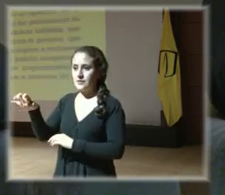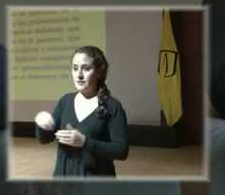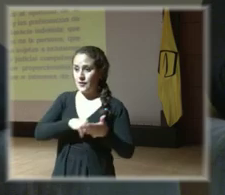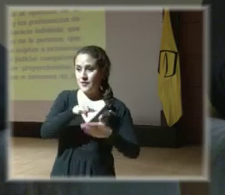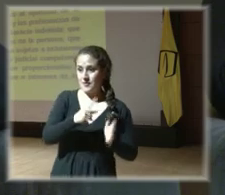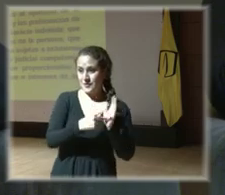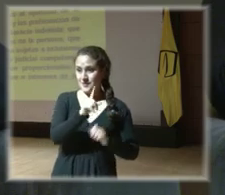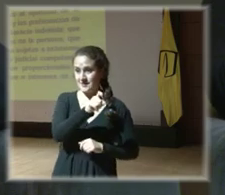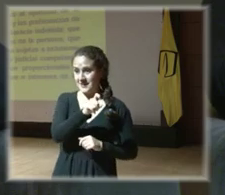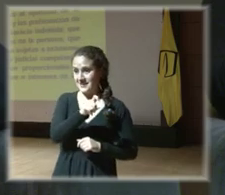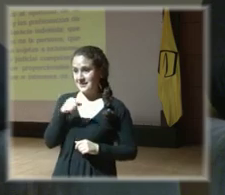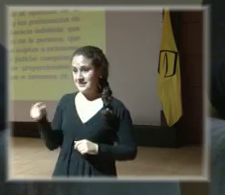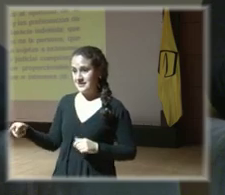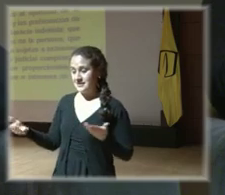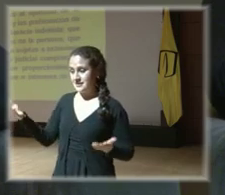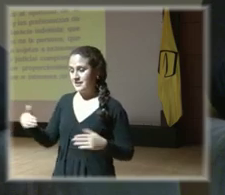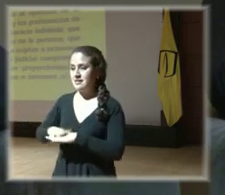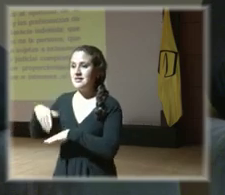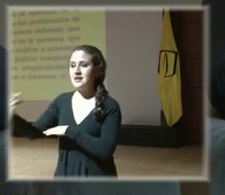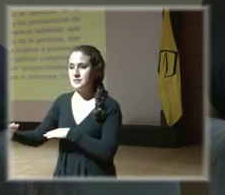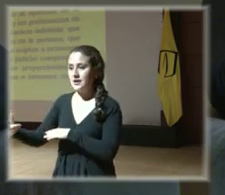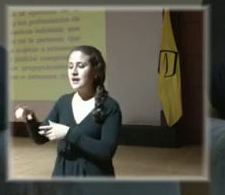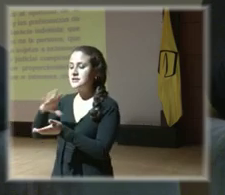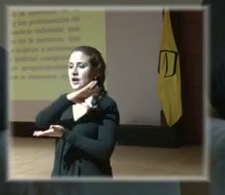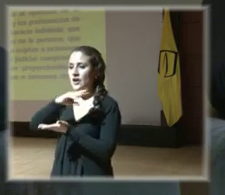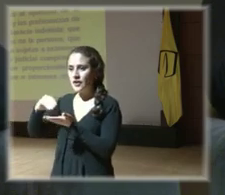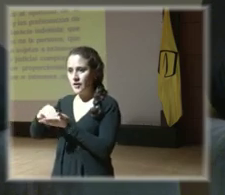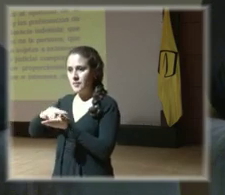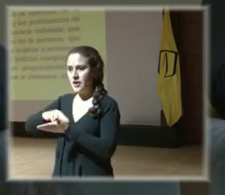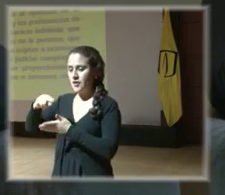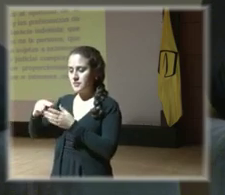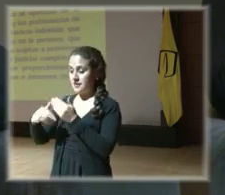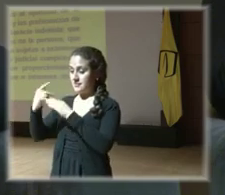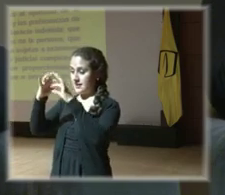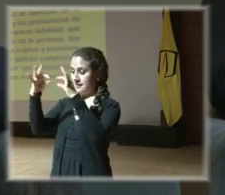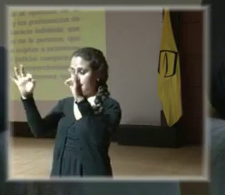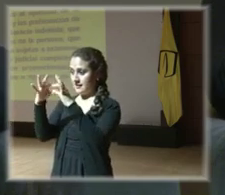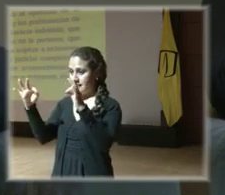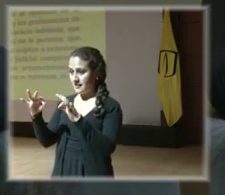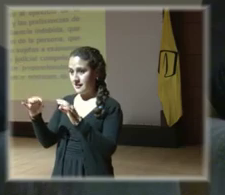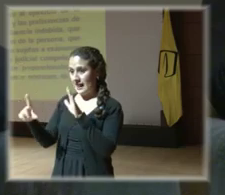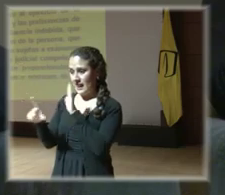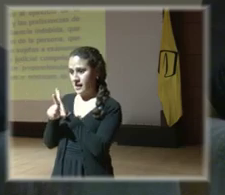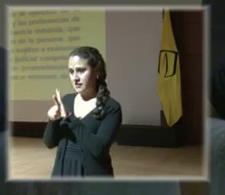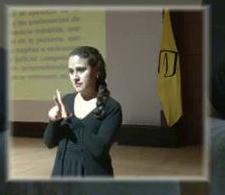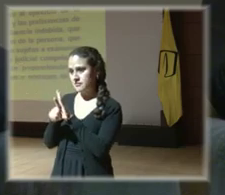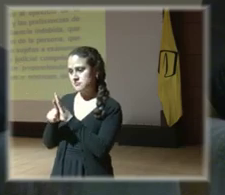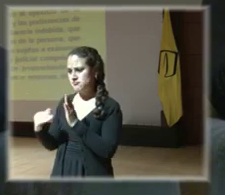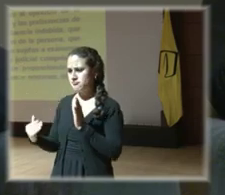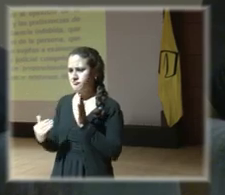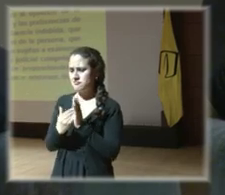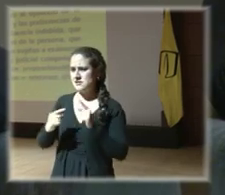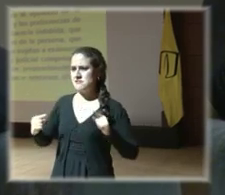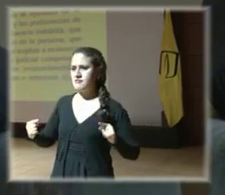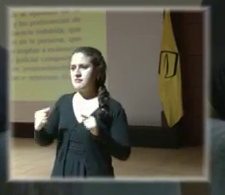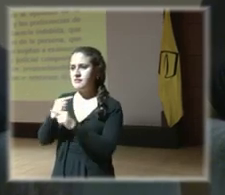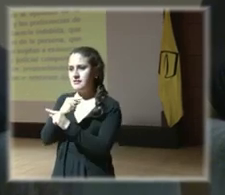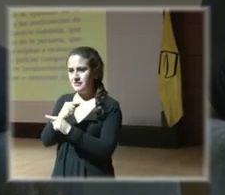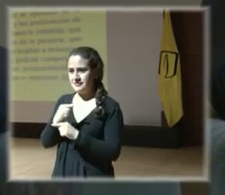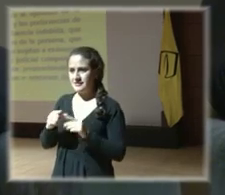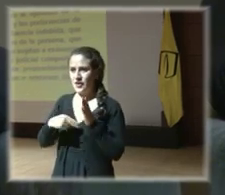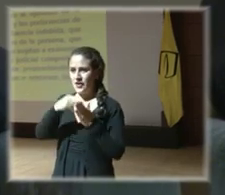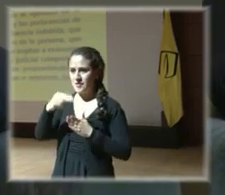copia textualmente los principios de la convención en la primera parte, ¿no? Y el desarrollo de la ley es totalmente contradictoria con esos principios. Entonces habla de